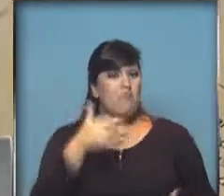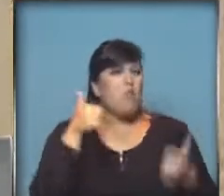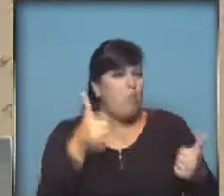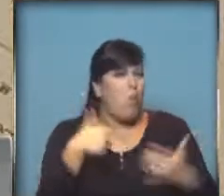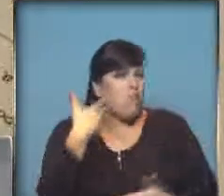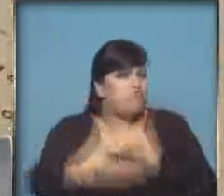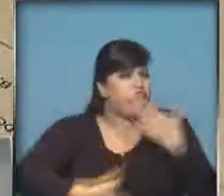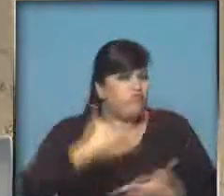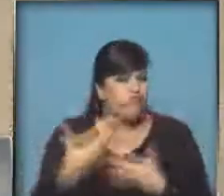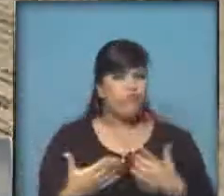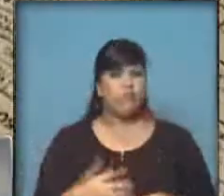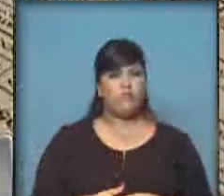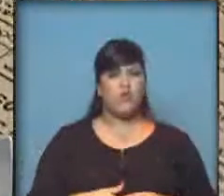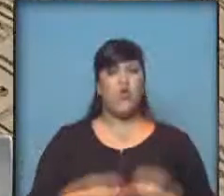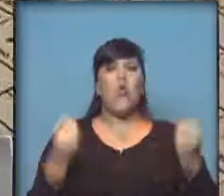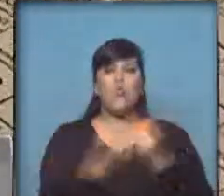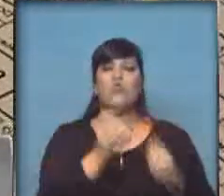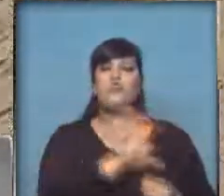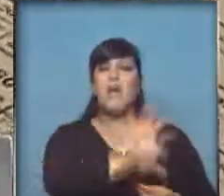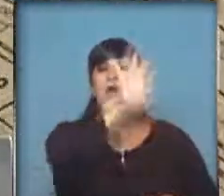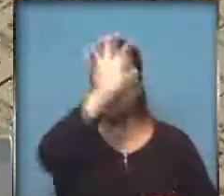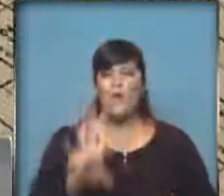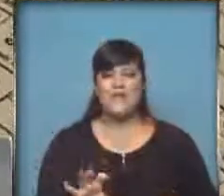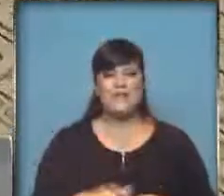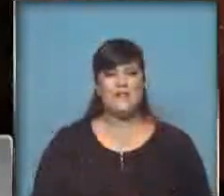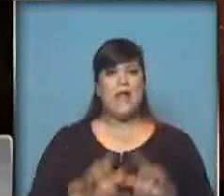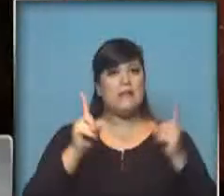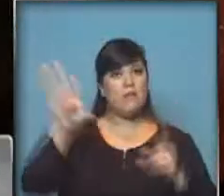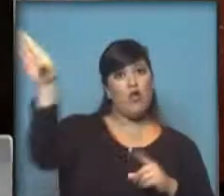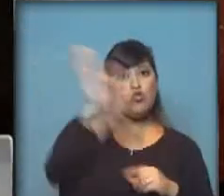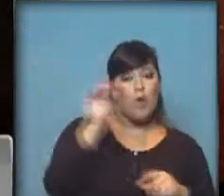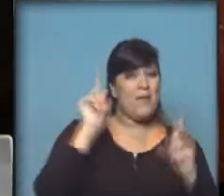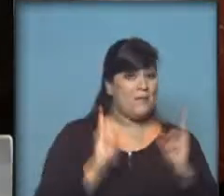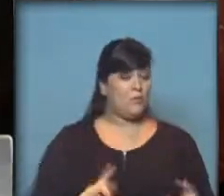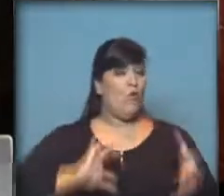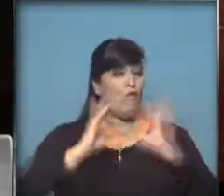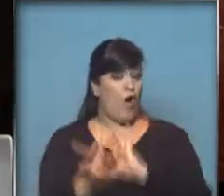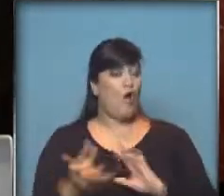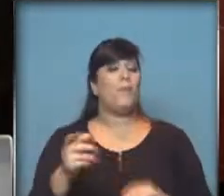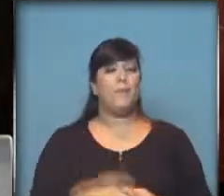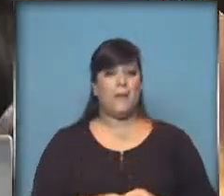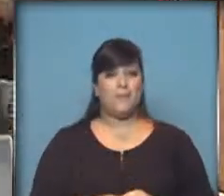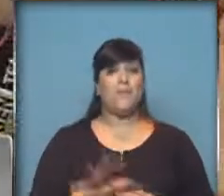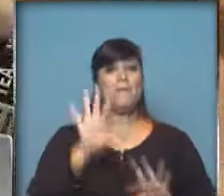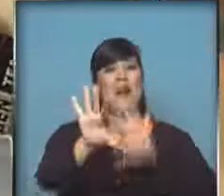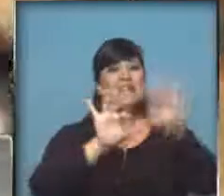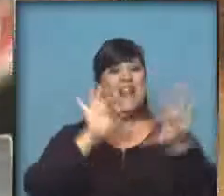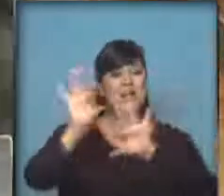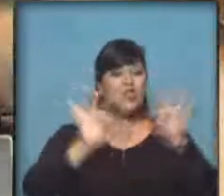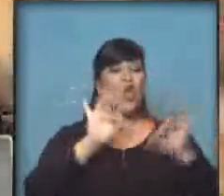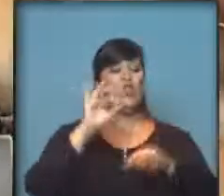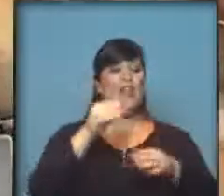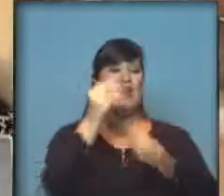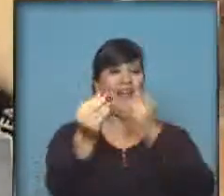importante cómo muchas provincias han optado por este mecanismo de selección de candidatos tan importante